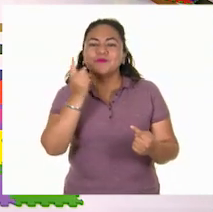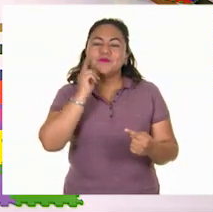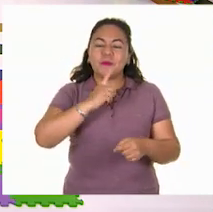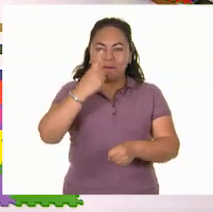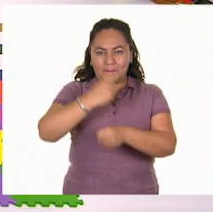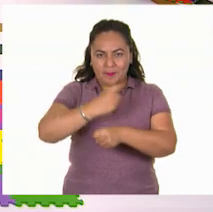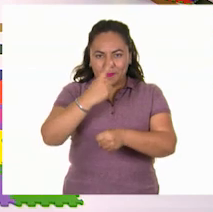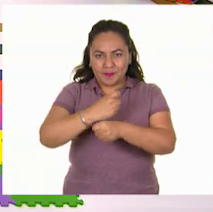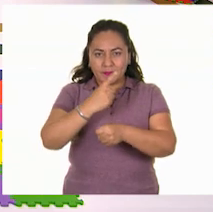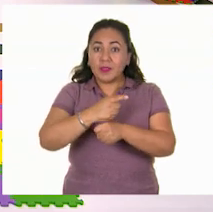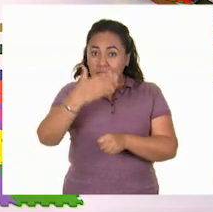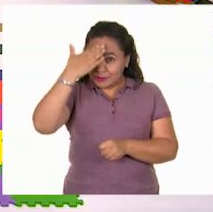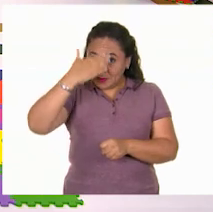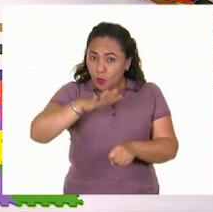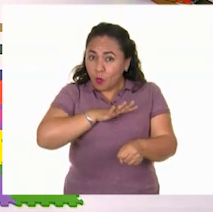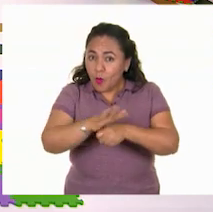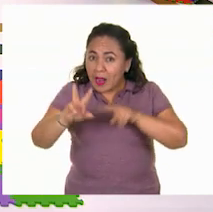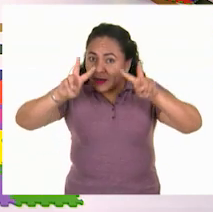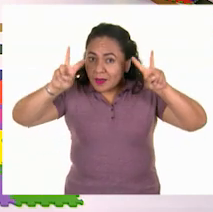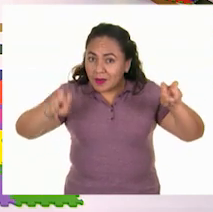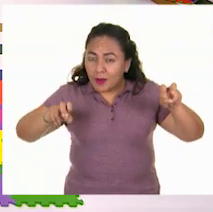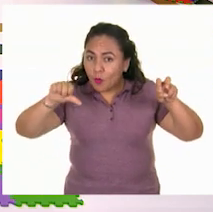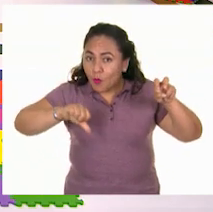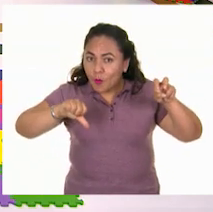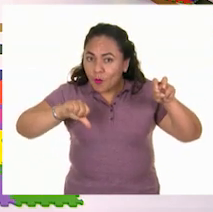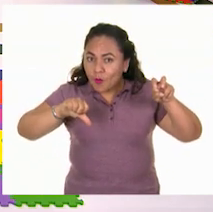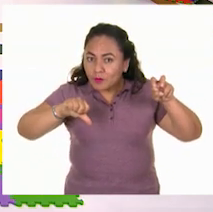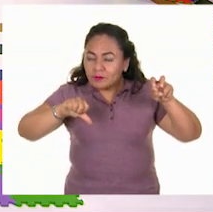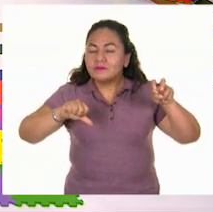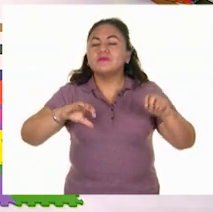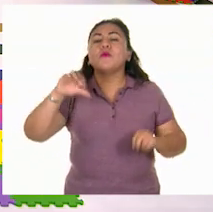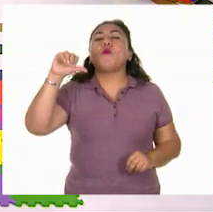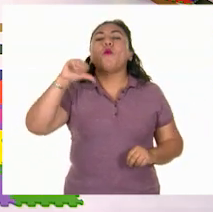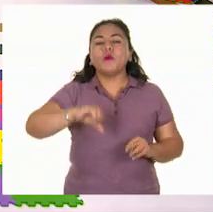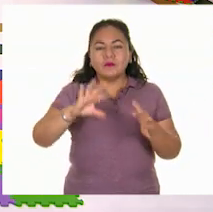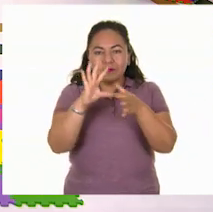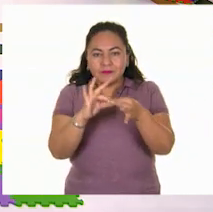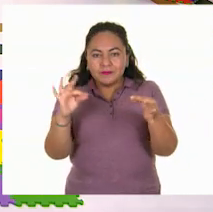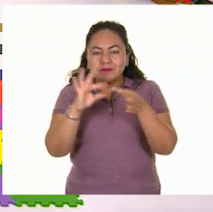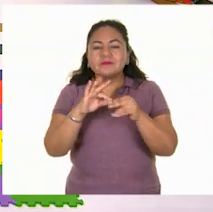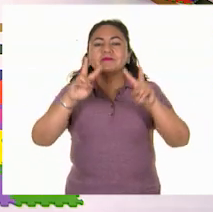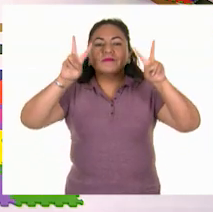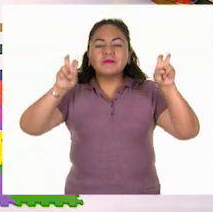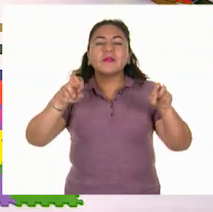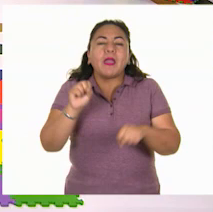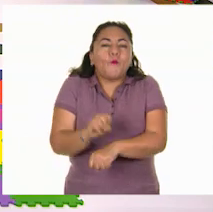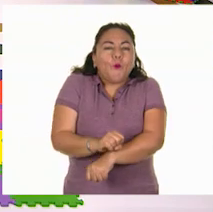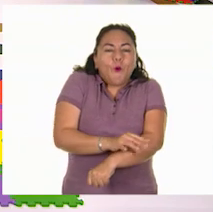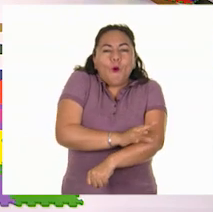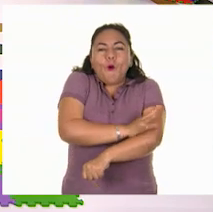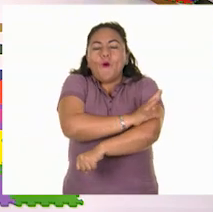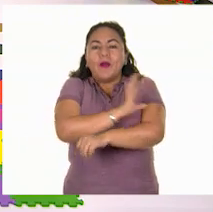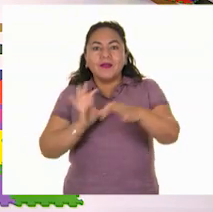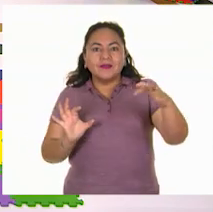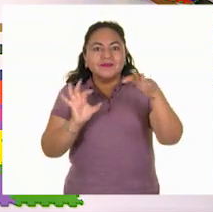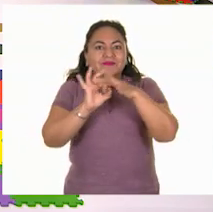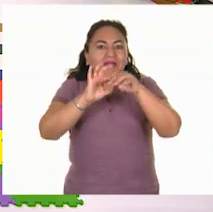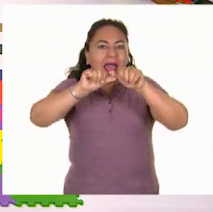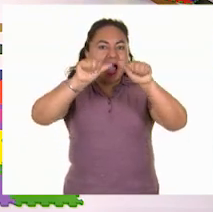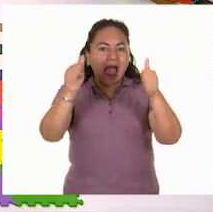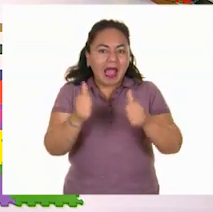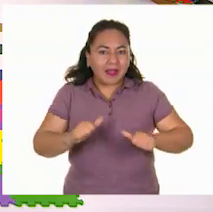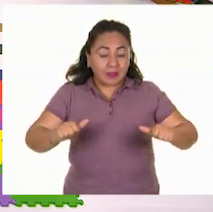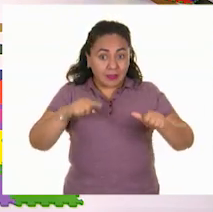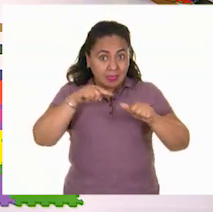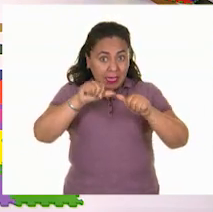¿Saben cuál es el tema que vamos a tratar hoy? Hoy vamos a hablar acerca de mis emociones y el arte. Y es que el